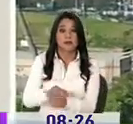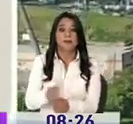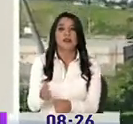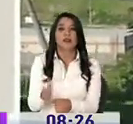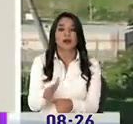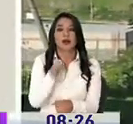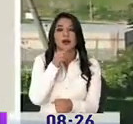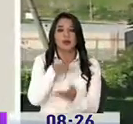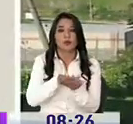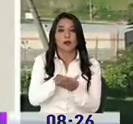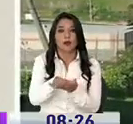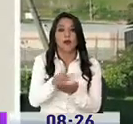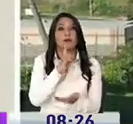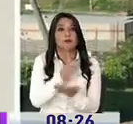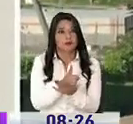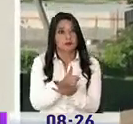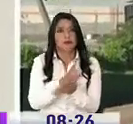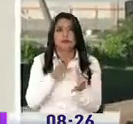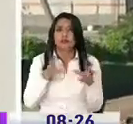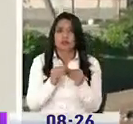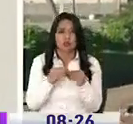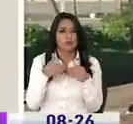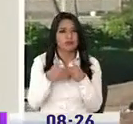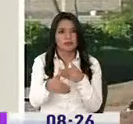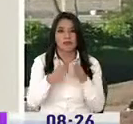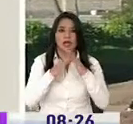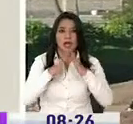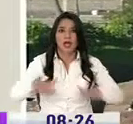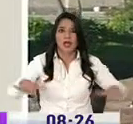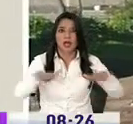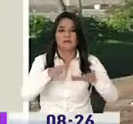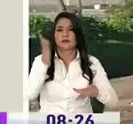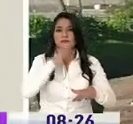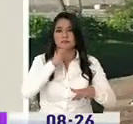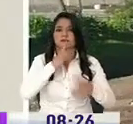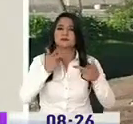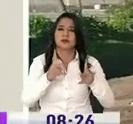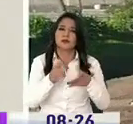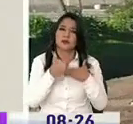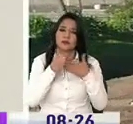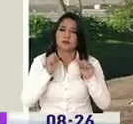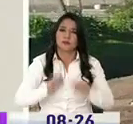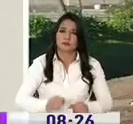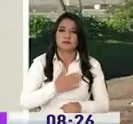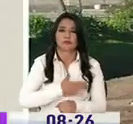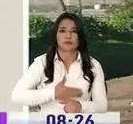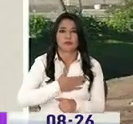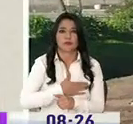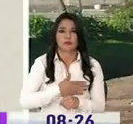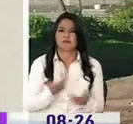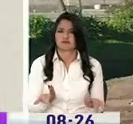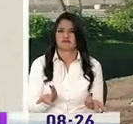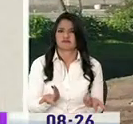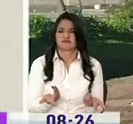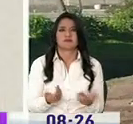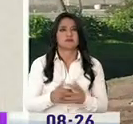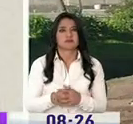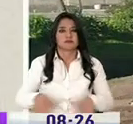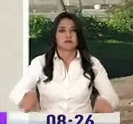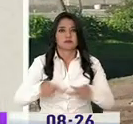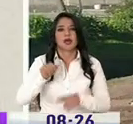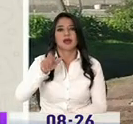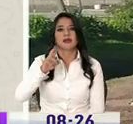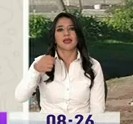lleno de agua. Y por ahí se está saliendo todo lo de las casas. Ya tiene mal olor. Que alguien nos ayude, por favor. Vivimos como por dioseros. Sector de la